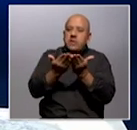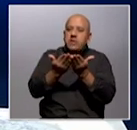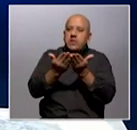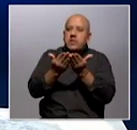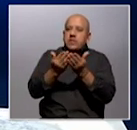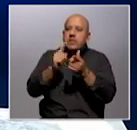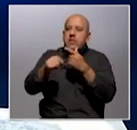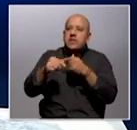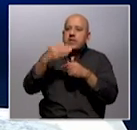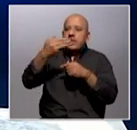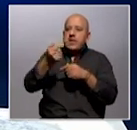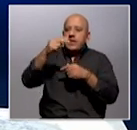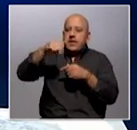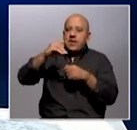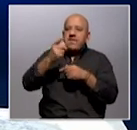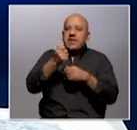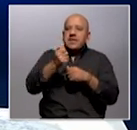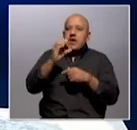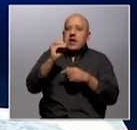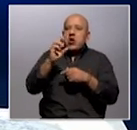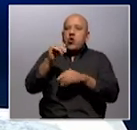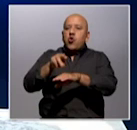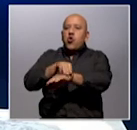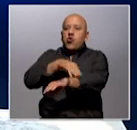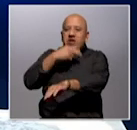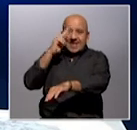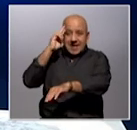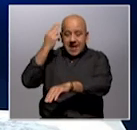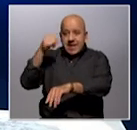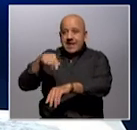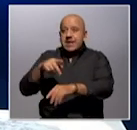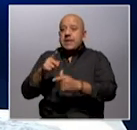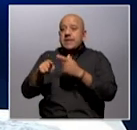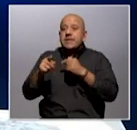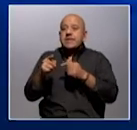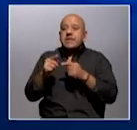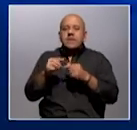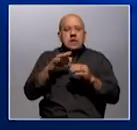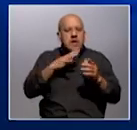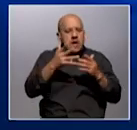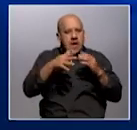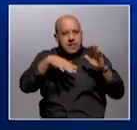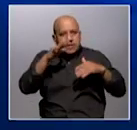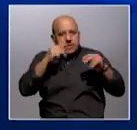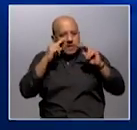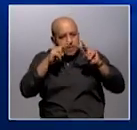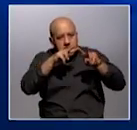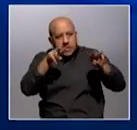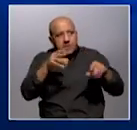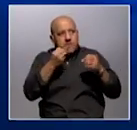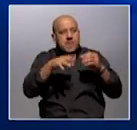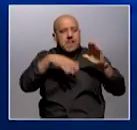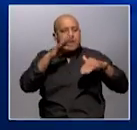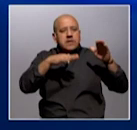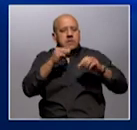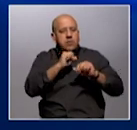las portadas de banda oriental son en los últimos años son el sello de él y que hay que tener los jueces para mirar lo que puede llegar a